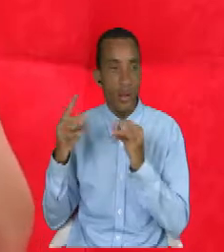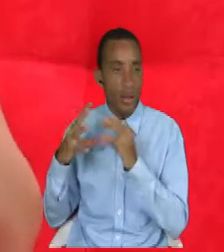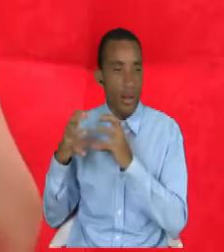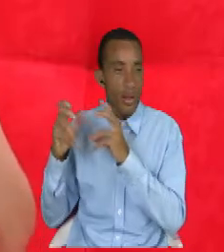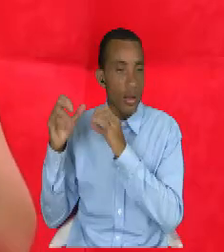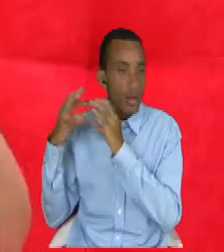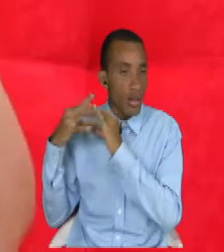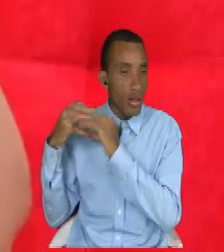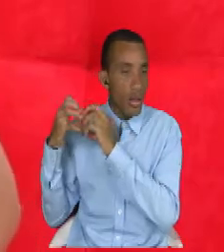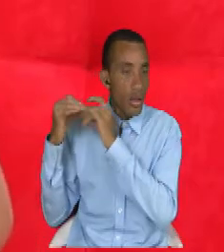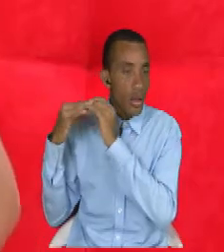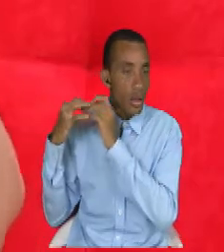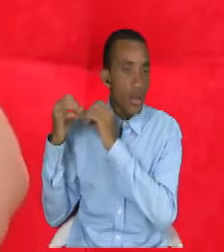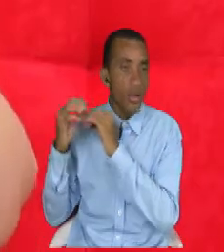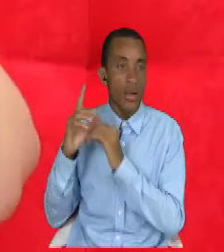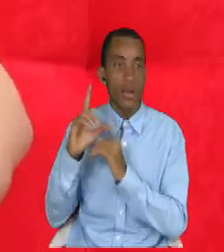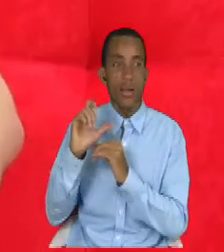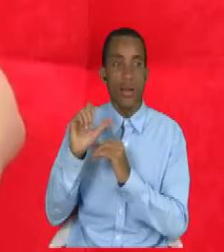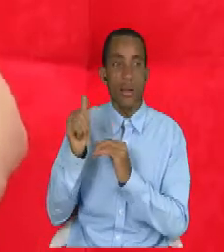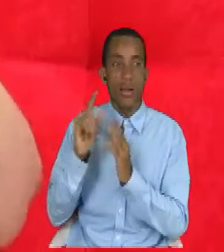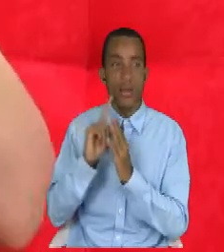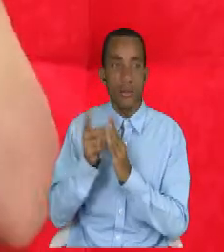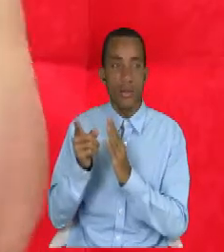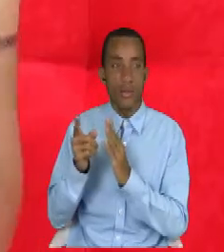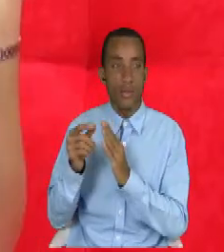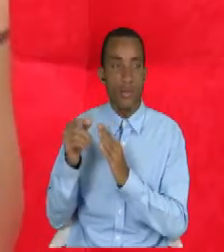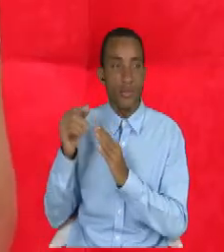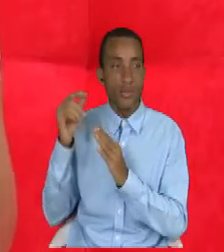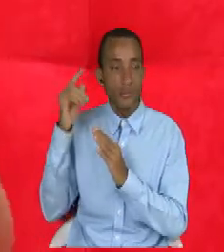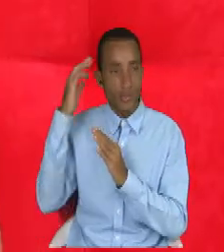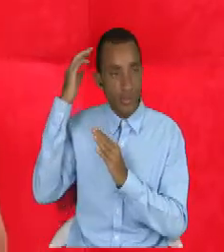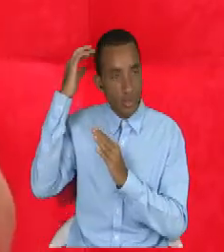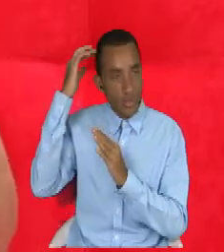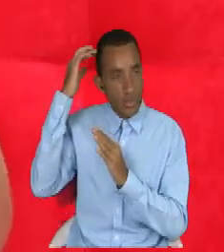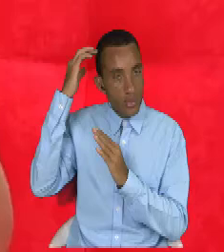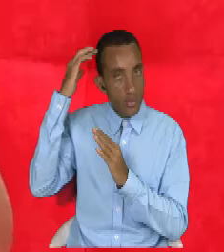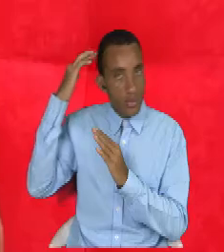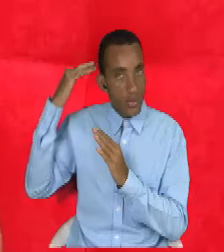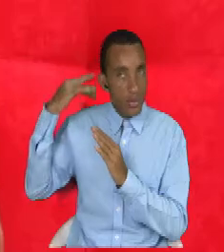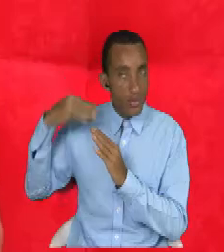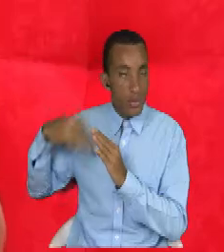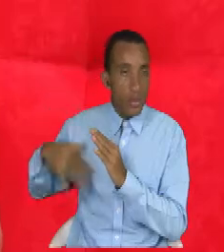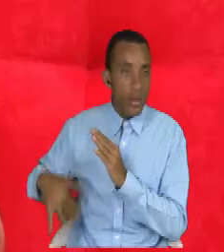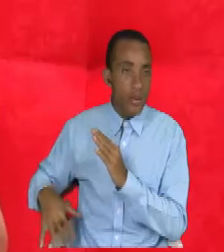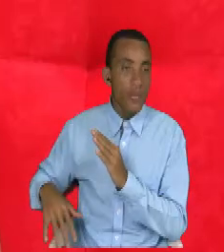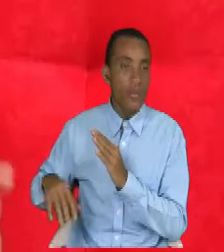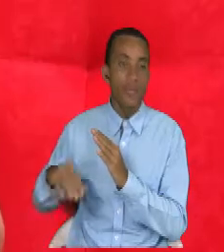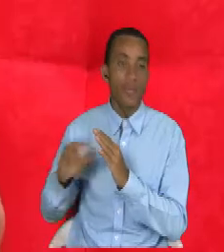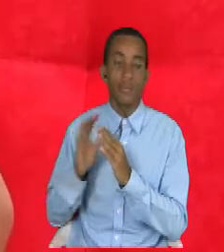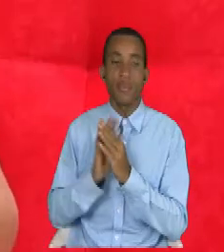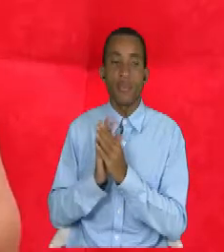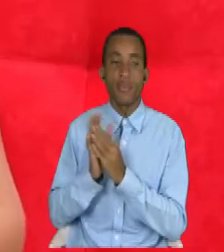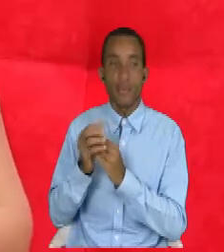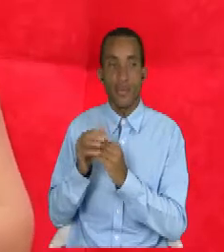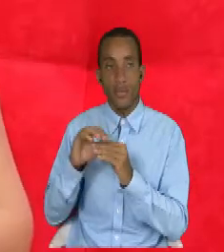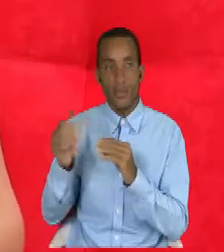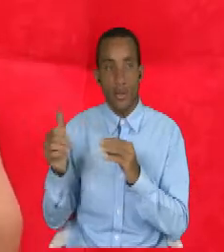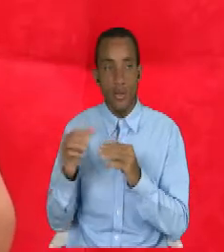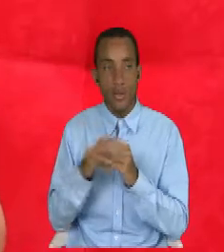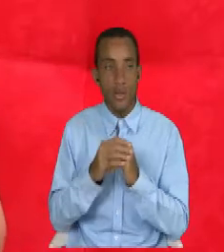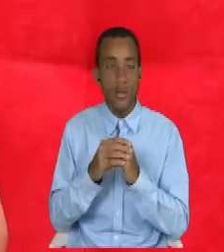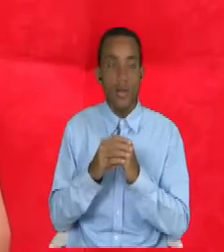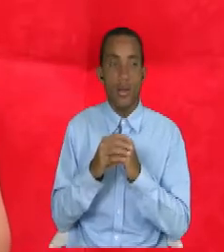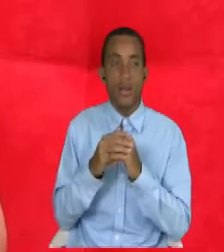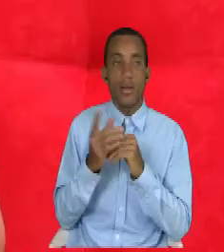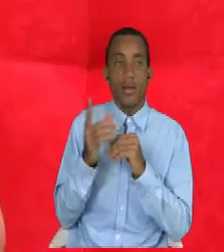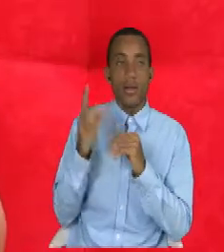masajeando mando del del cuero cabelludo a la raíz luego se retira la mascarilla y se sellan las puntas